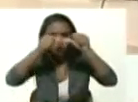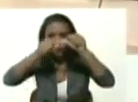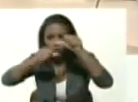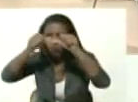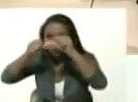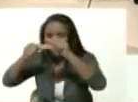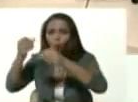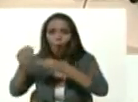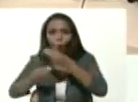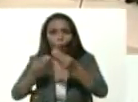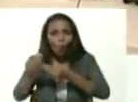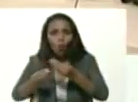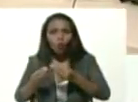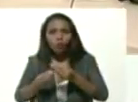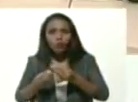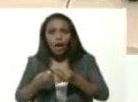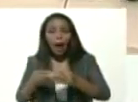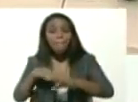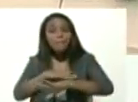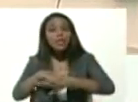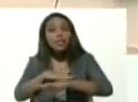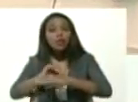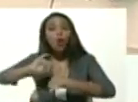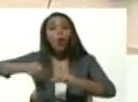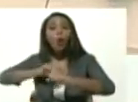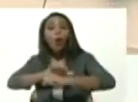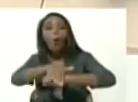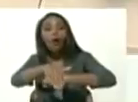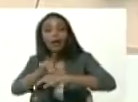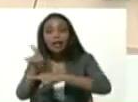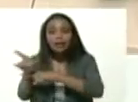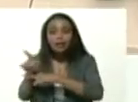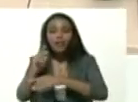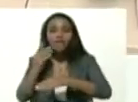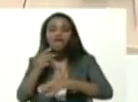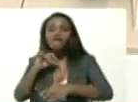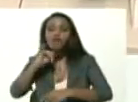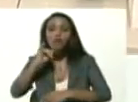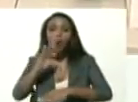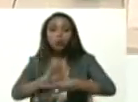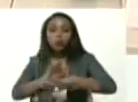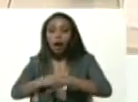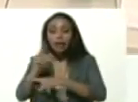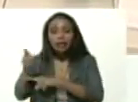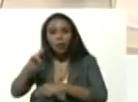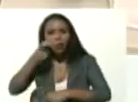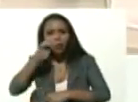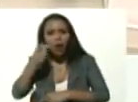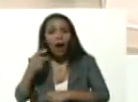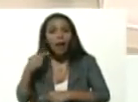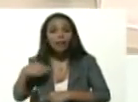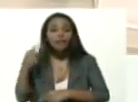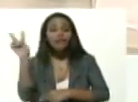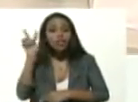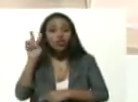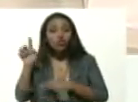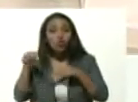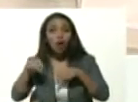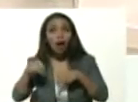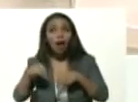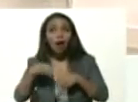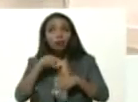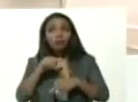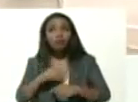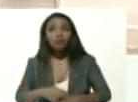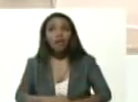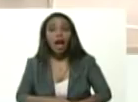El ministro Jorge Rodríguez ayer informó parte de ese seguimiento. Tengo que informar que Venezuela ha llegado